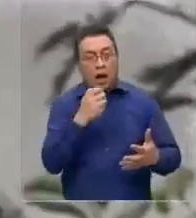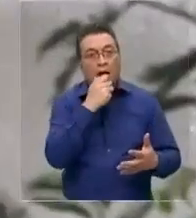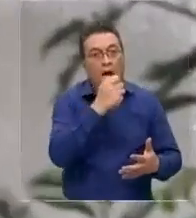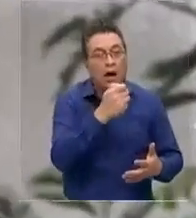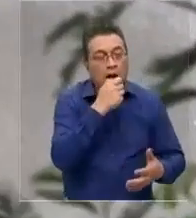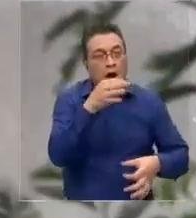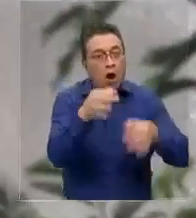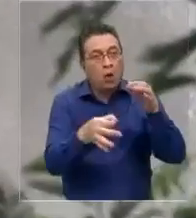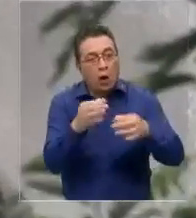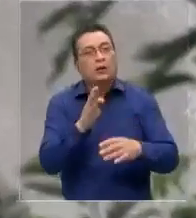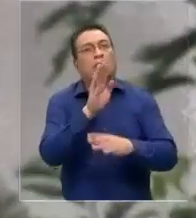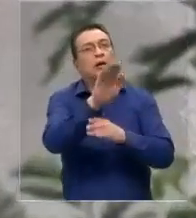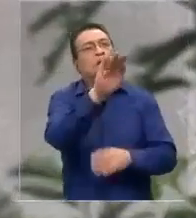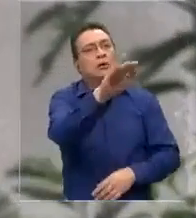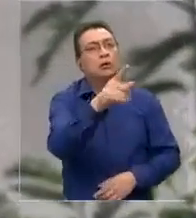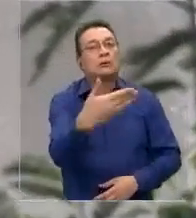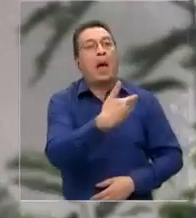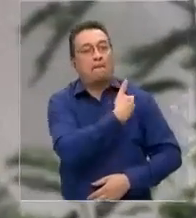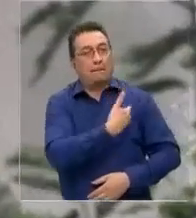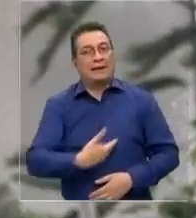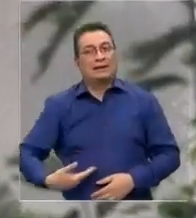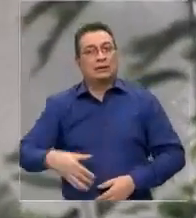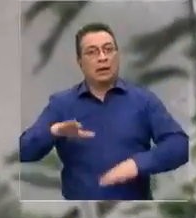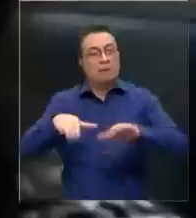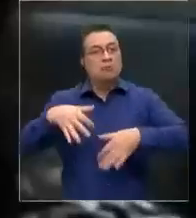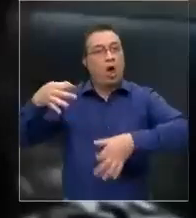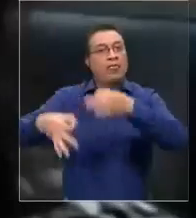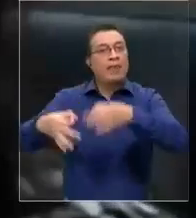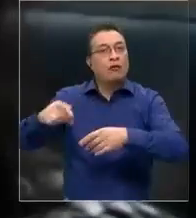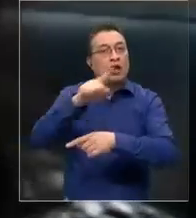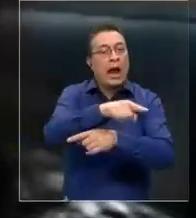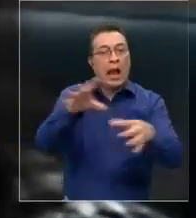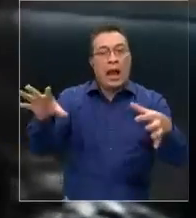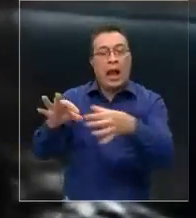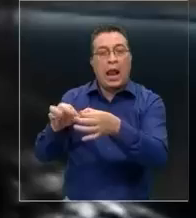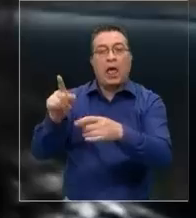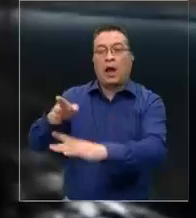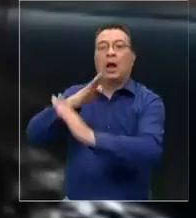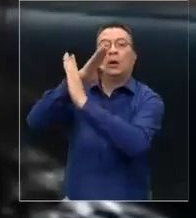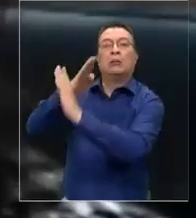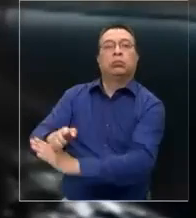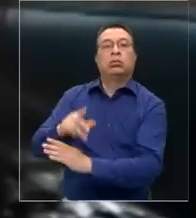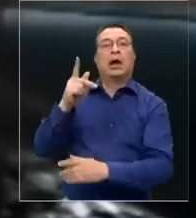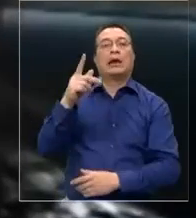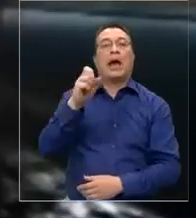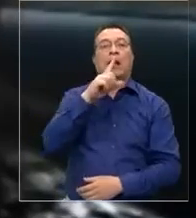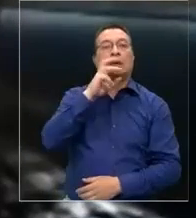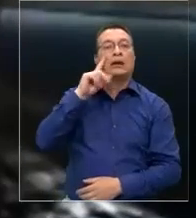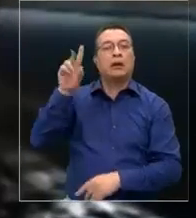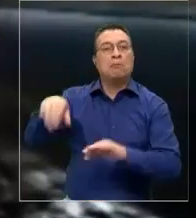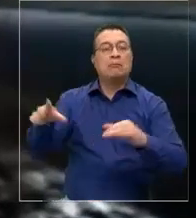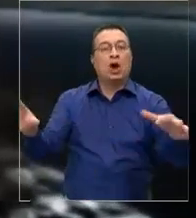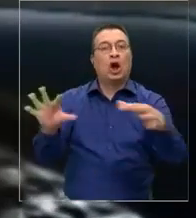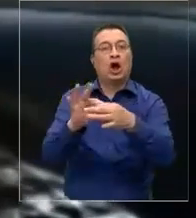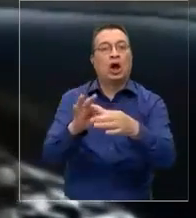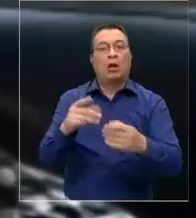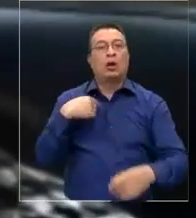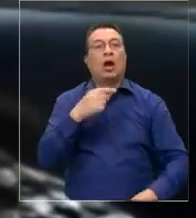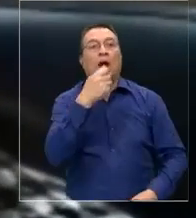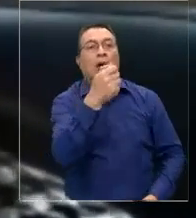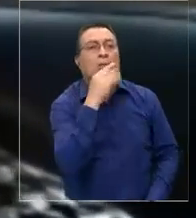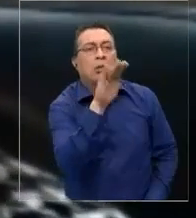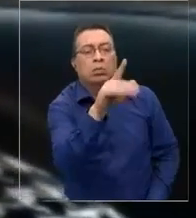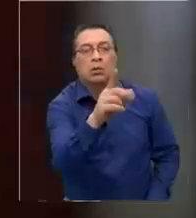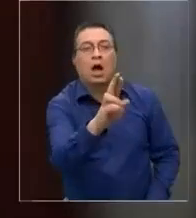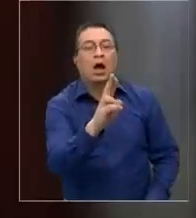jueza aludida porque además es presidenta del mismo tribunal que sobreselló la causa de Catherine Vázquez, pero no obtuvimos